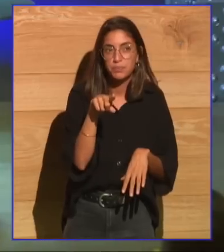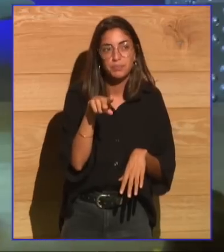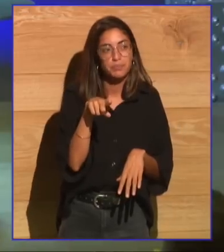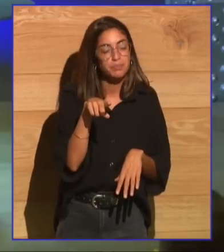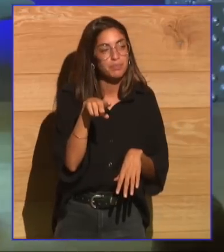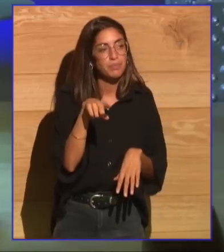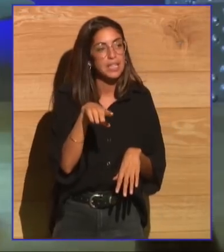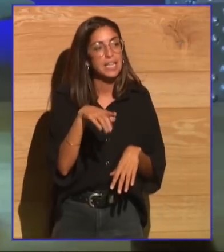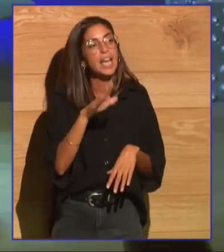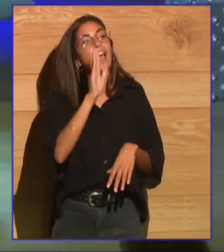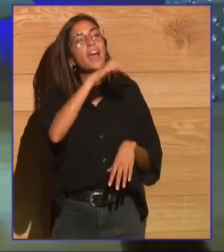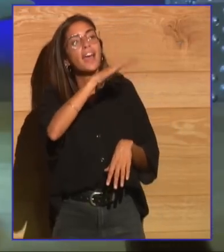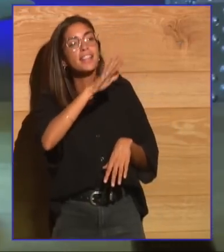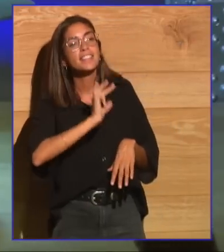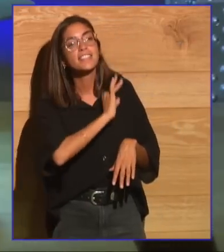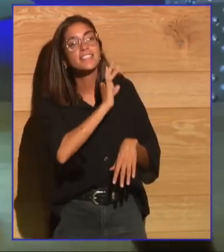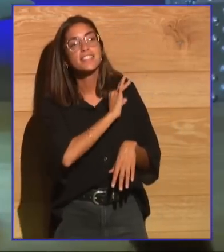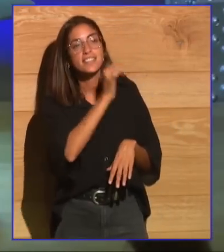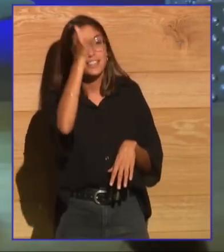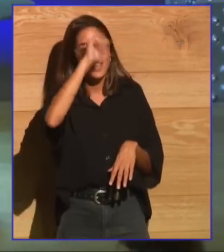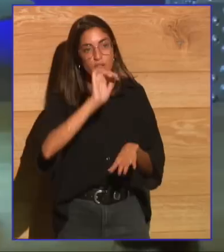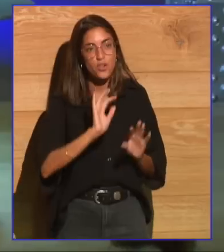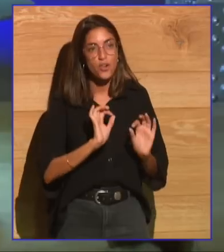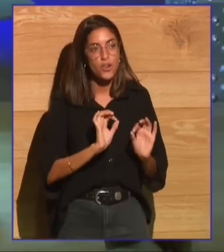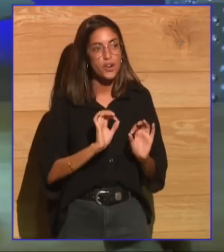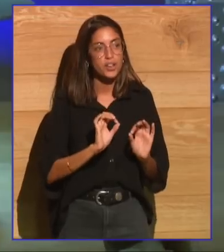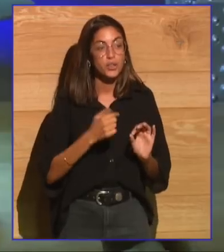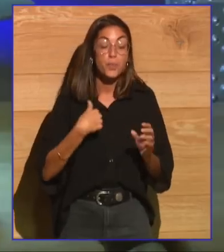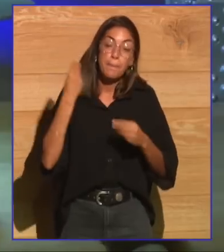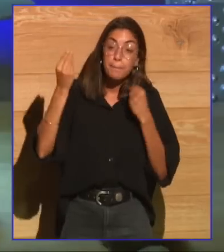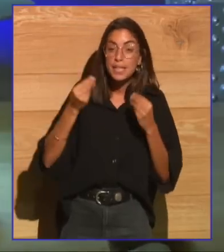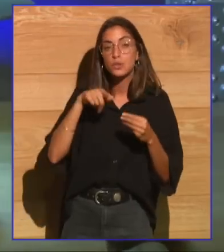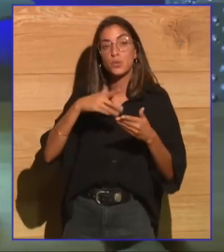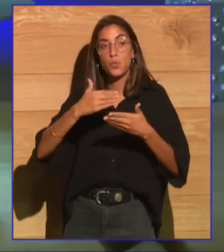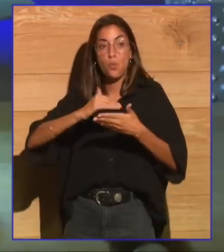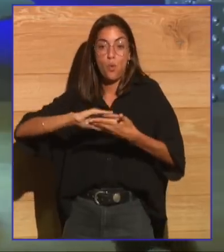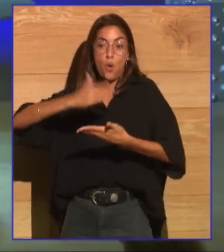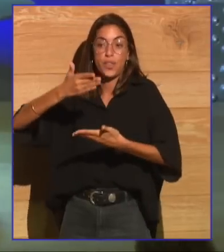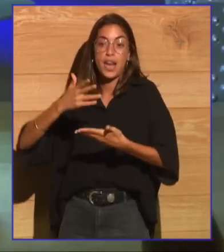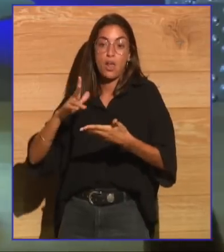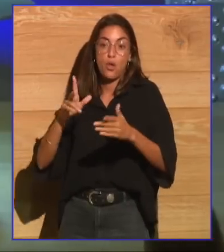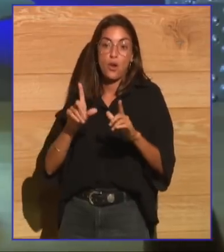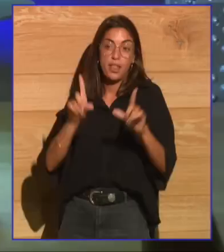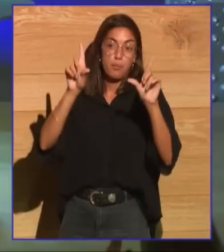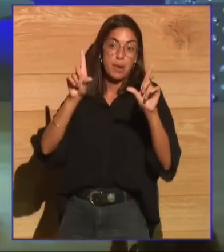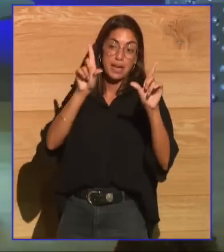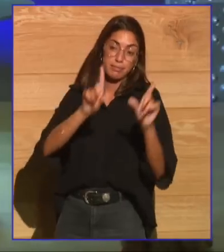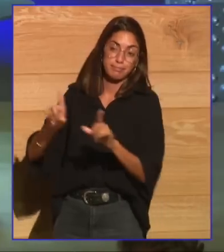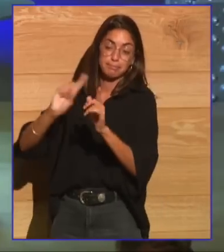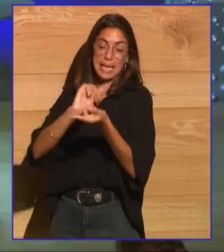voy a cambiar de página javi porque la verdad que le quita toda la gracia